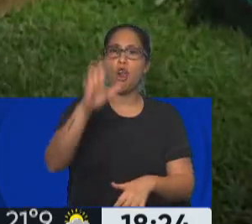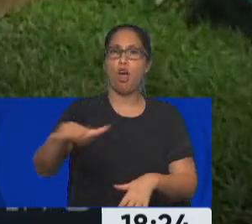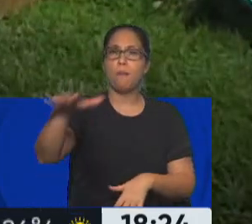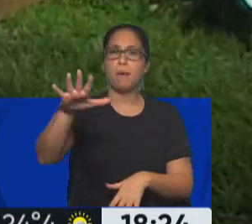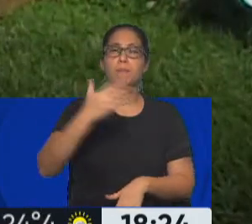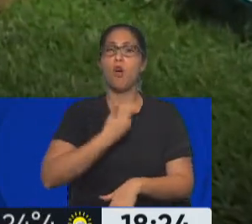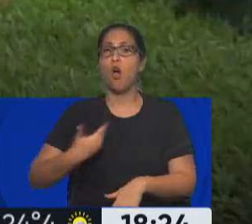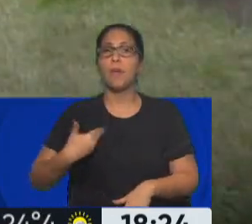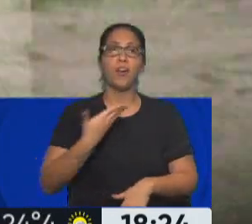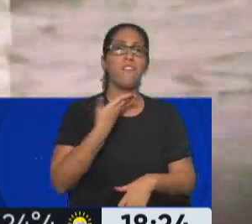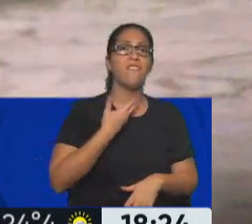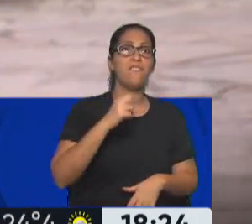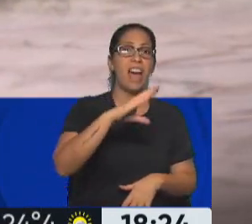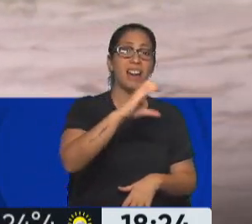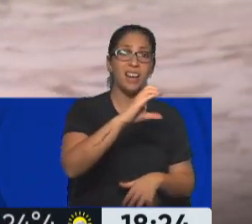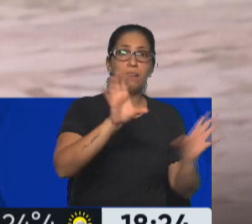gobierno y las FARC.